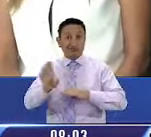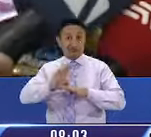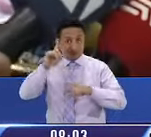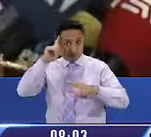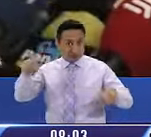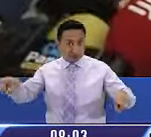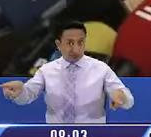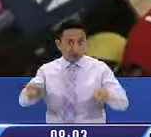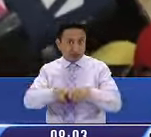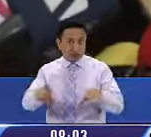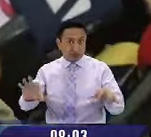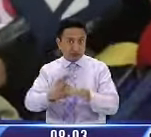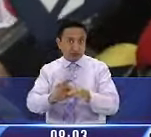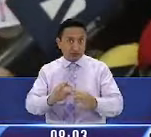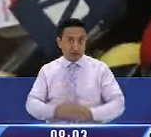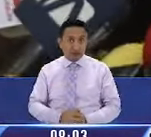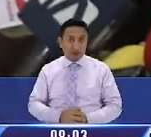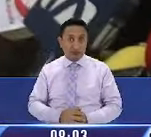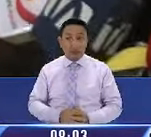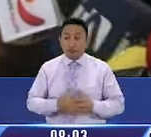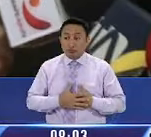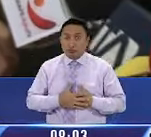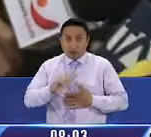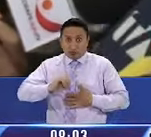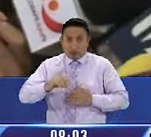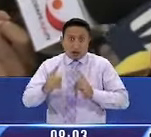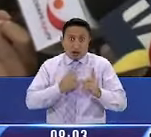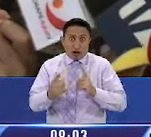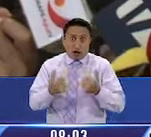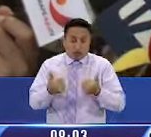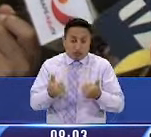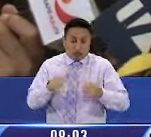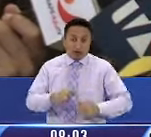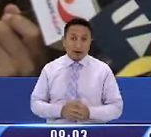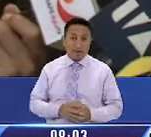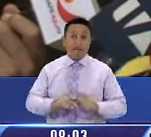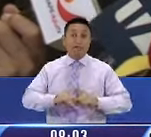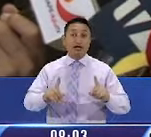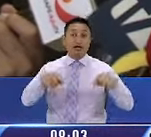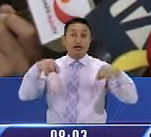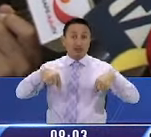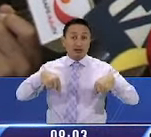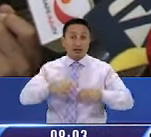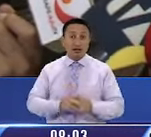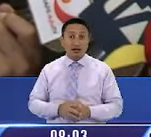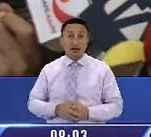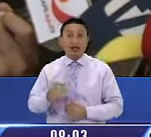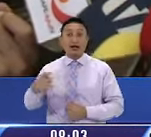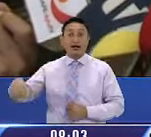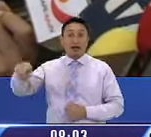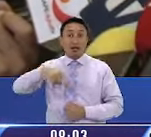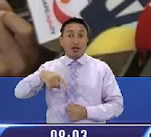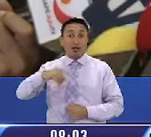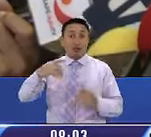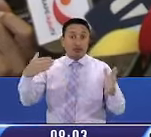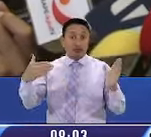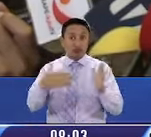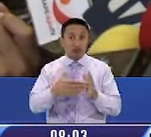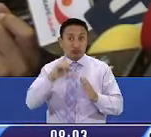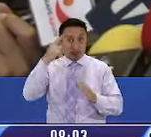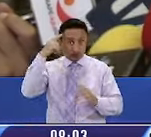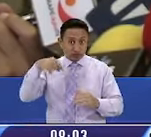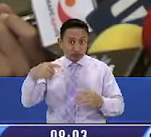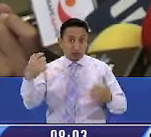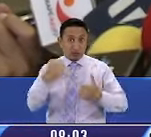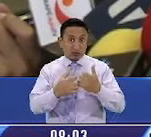legislativo? Claro que estaremos dispuestos a dialogar, pero cuando acabe el pacto antigobierno, cuando acabe la componenda